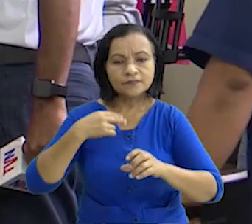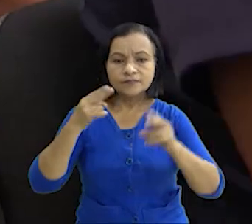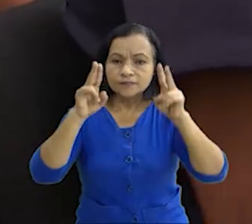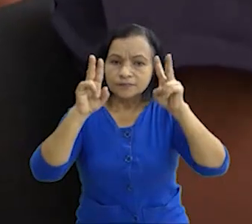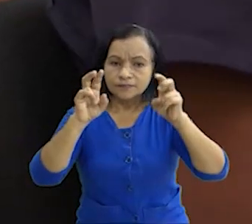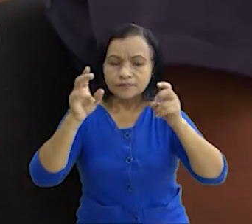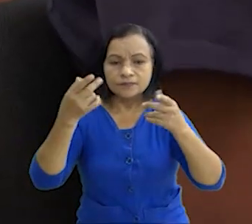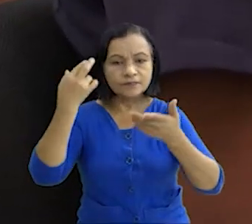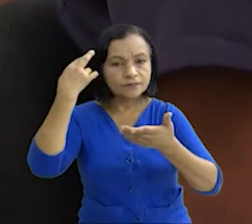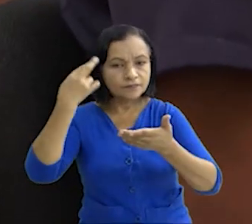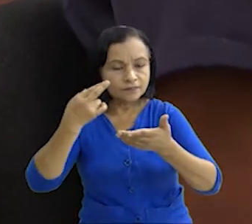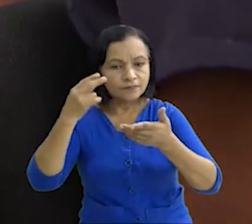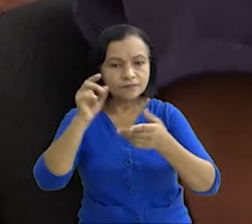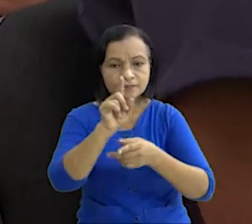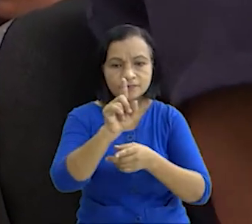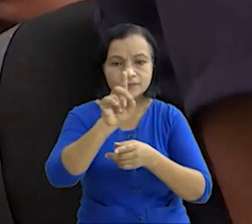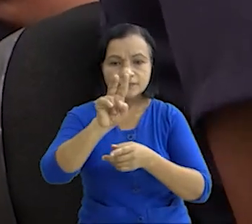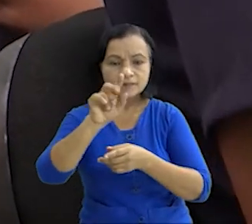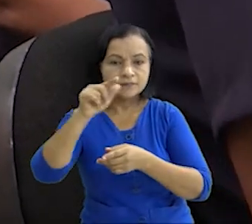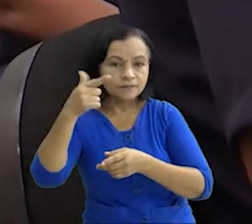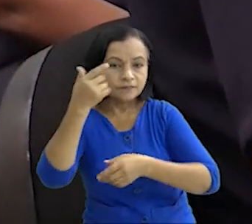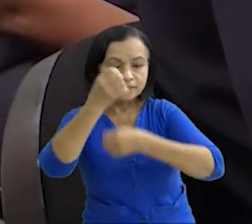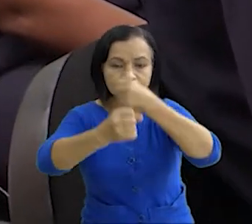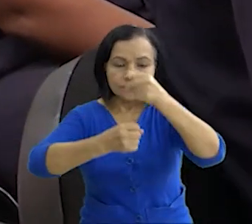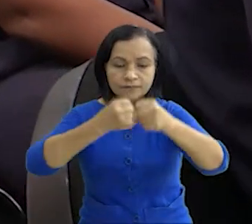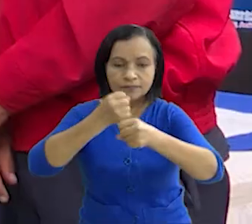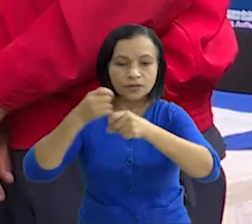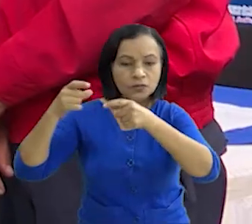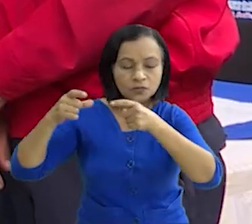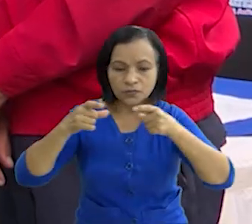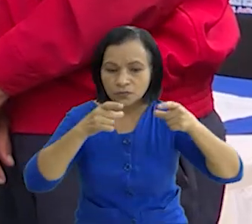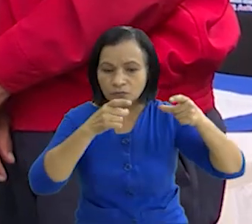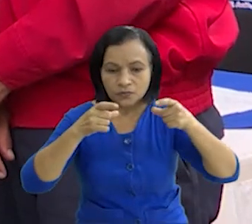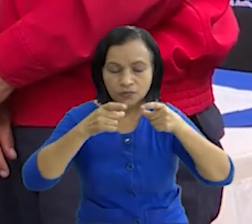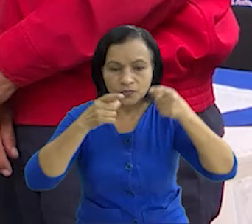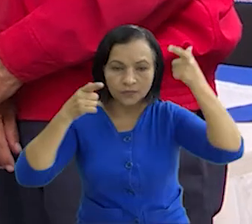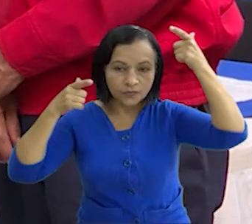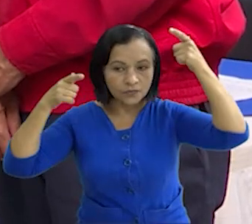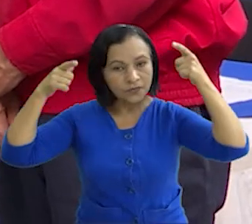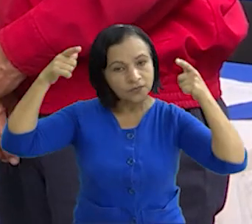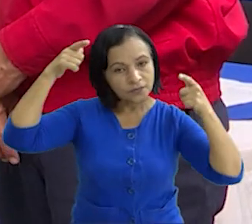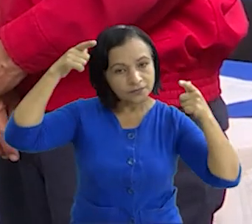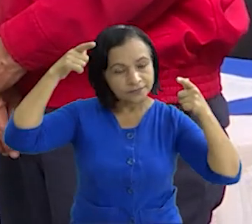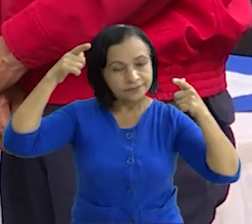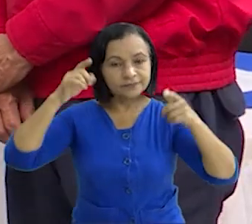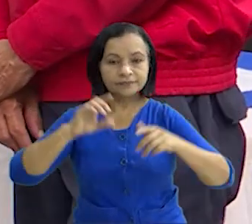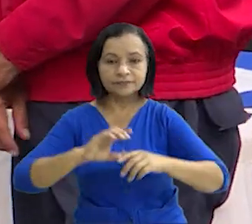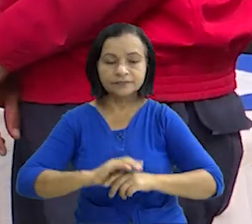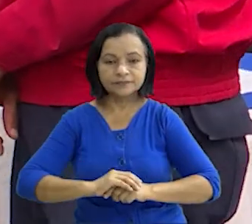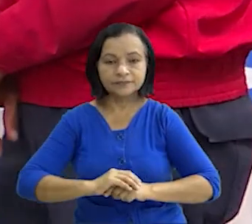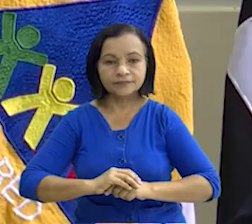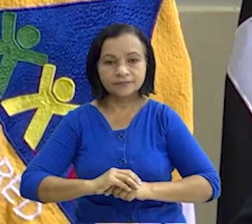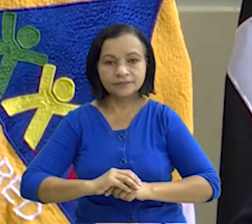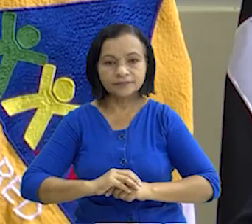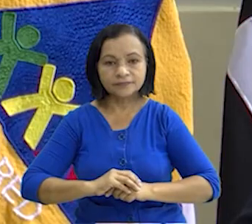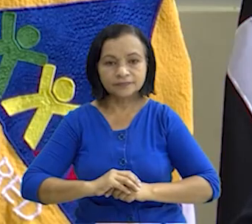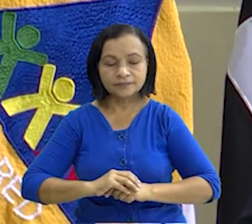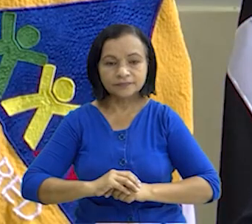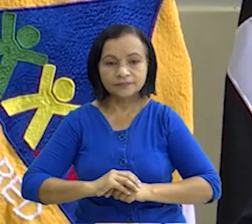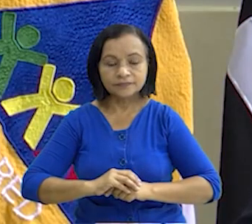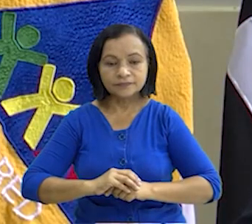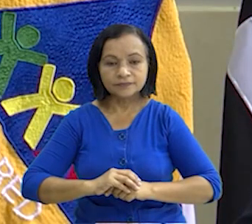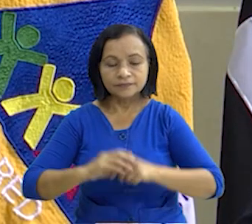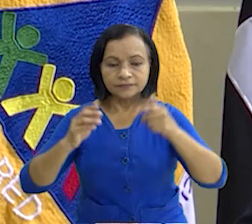marco de la conmemoración del 127 aniversario del natalicio del general Augusto Calderón Sandino.